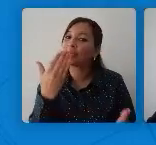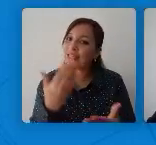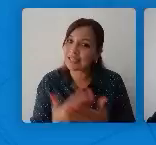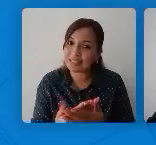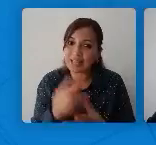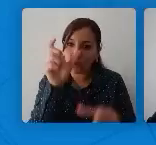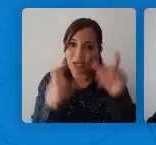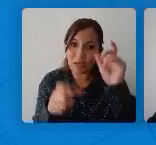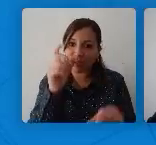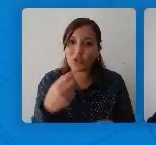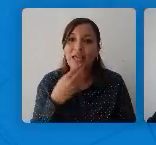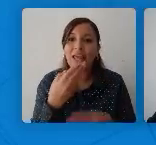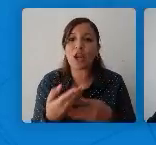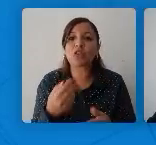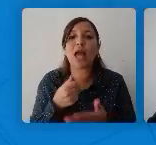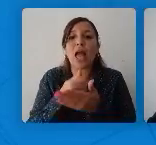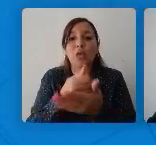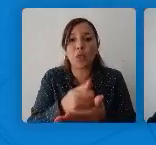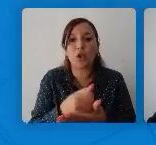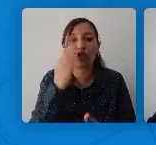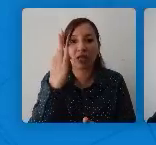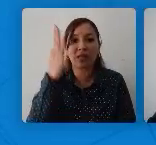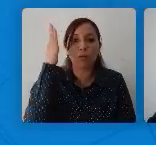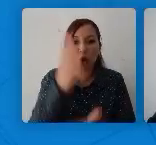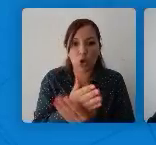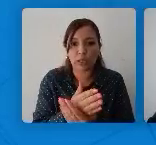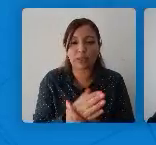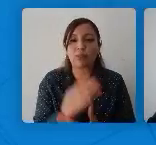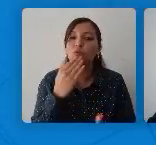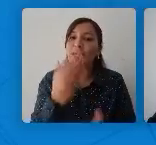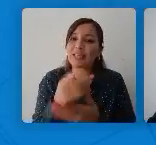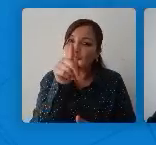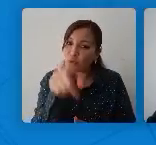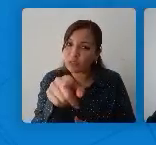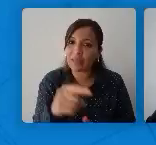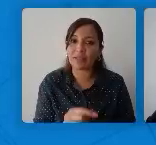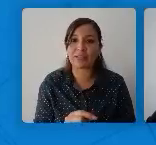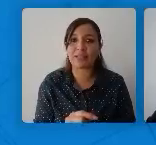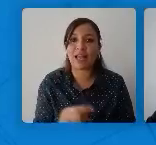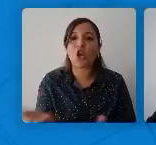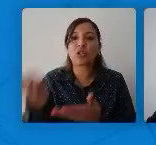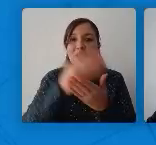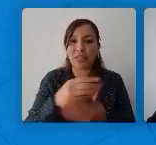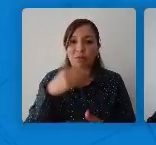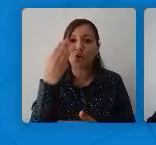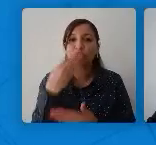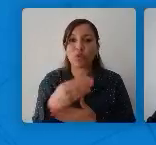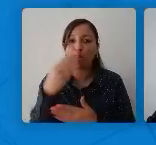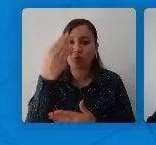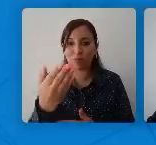ponentes que nos han acompañado durante los tres bloques y muchas gracias a ustedes por acompañarnos en esta novena edición del Turismo Day.